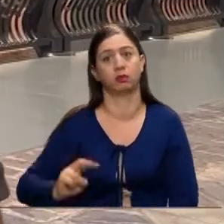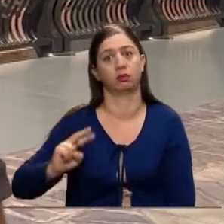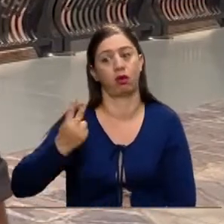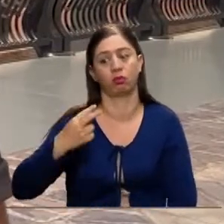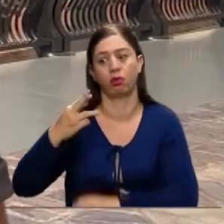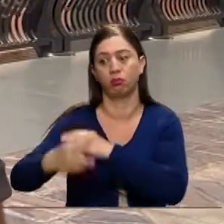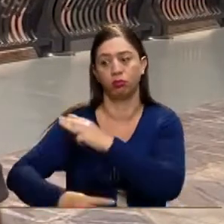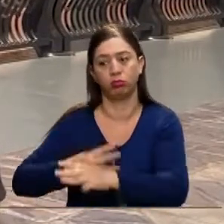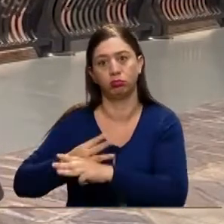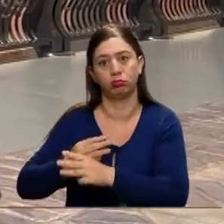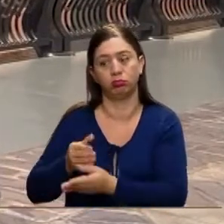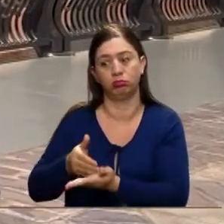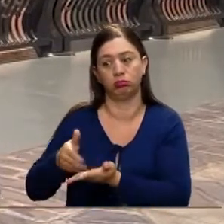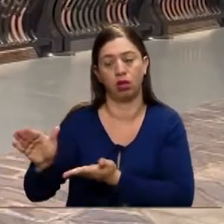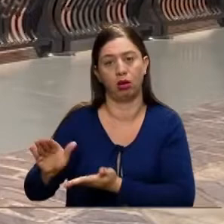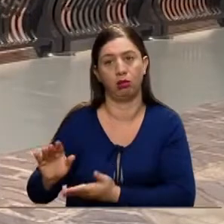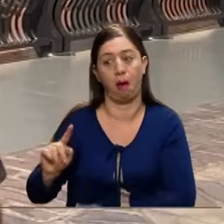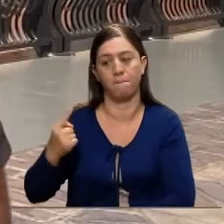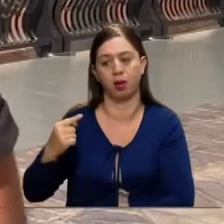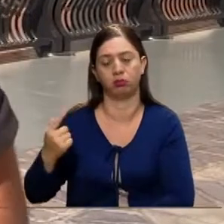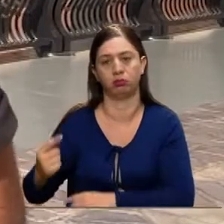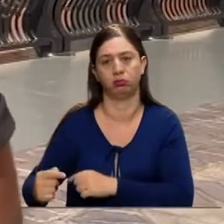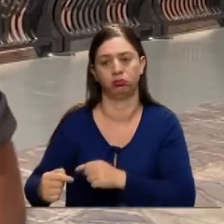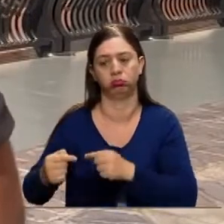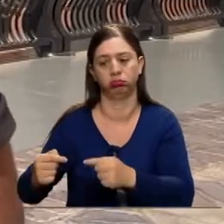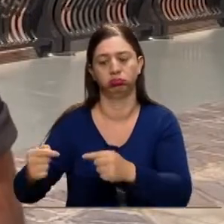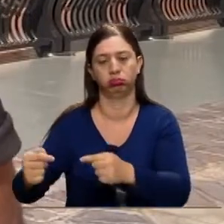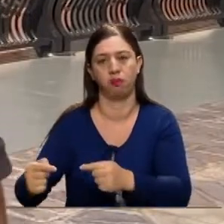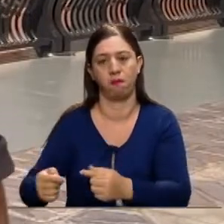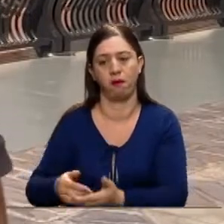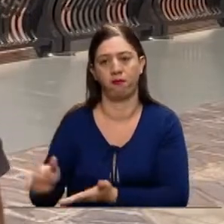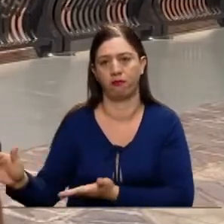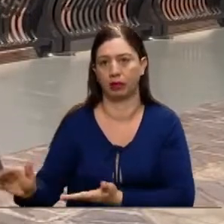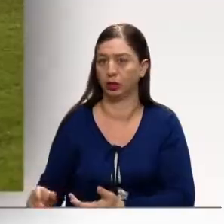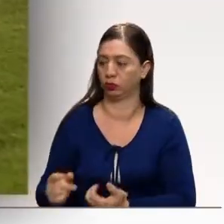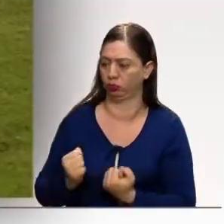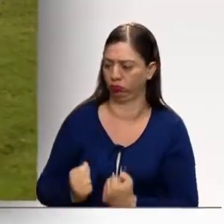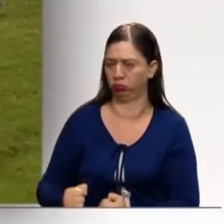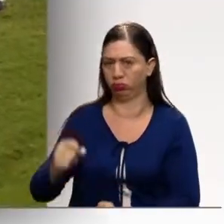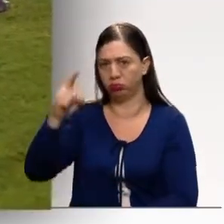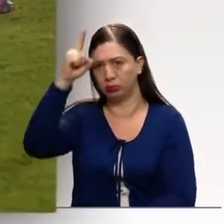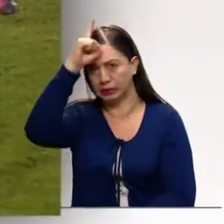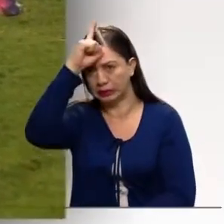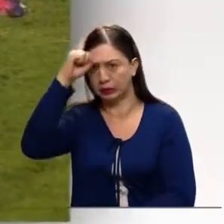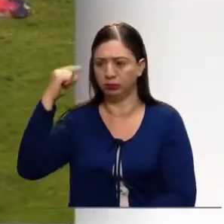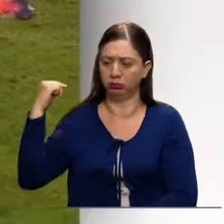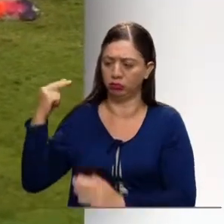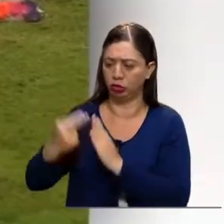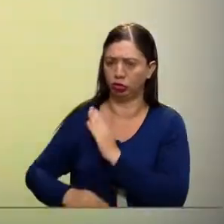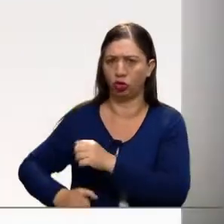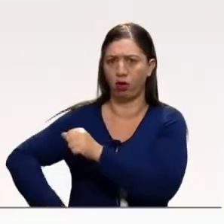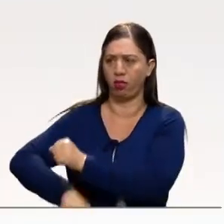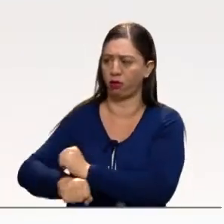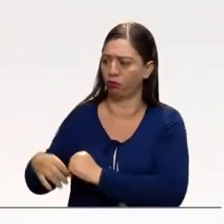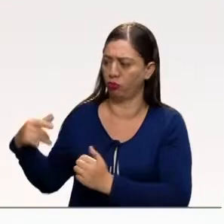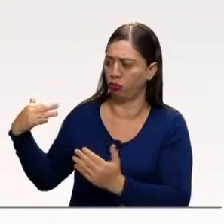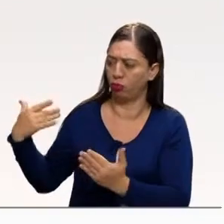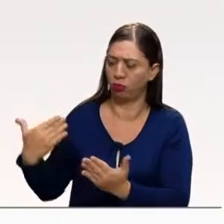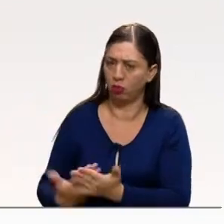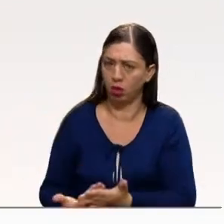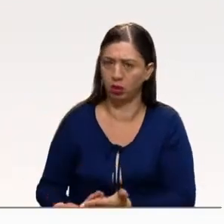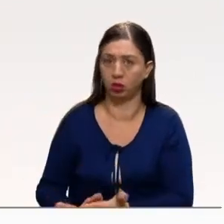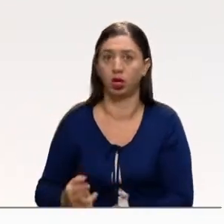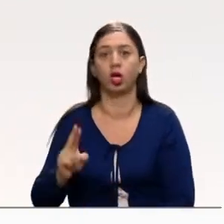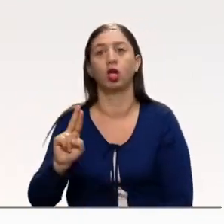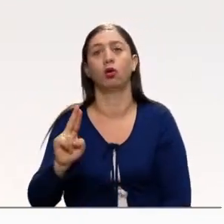para ellos, que quedan eliminados en primera fase. Una potencia de la historia del fútbol. Y